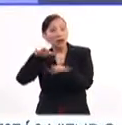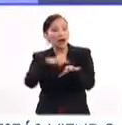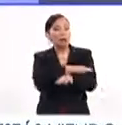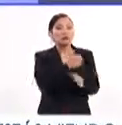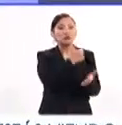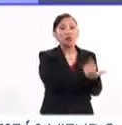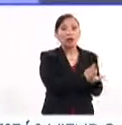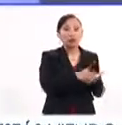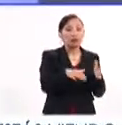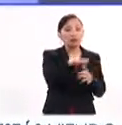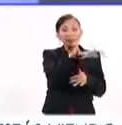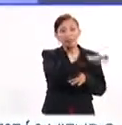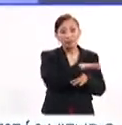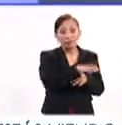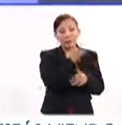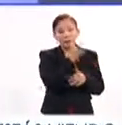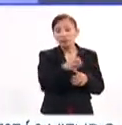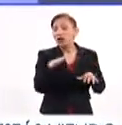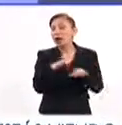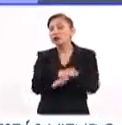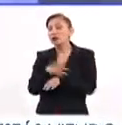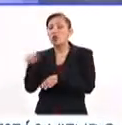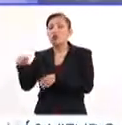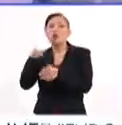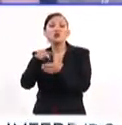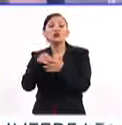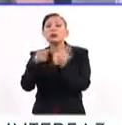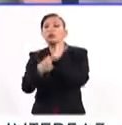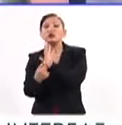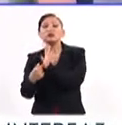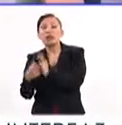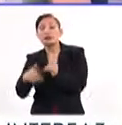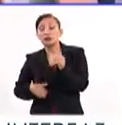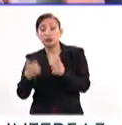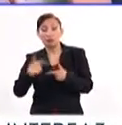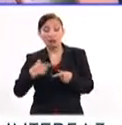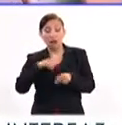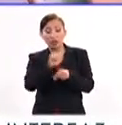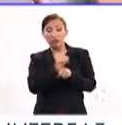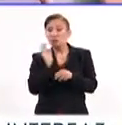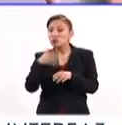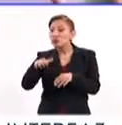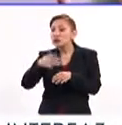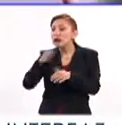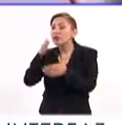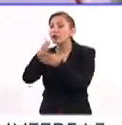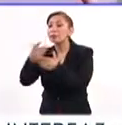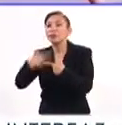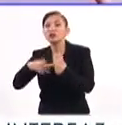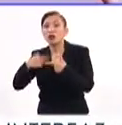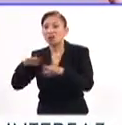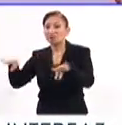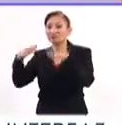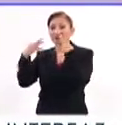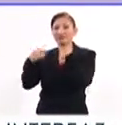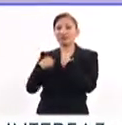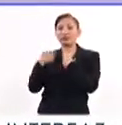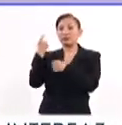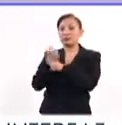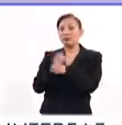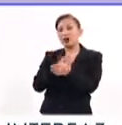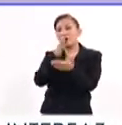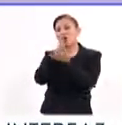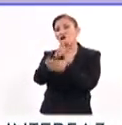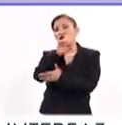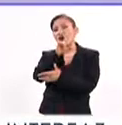ciudad, por lo tanto cambió el mercado y los actores fueron a buscar a sus espectadores. Primero hacia